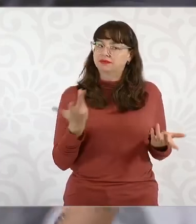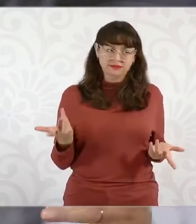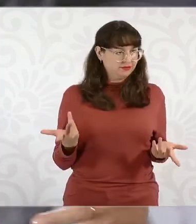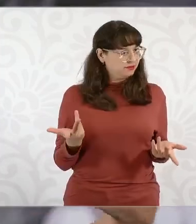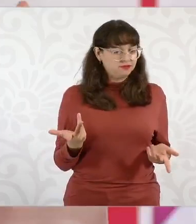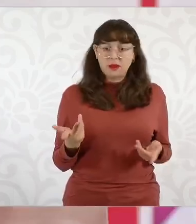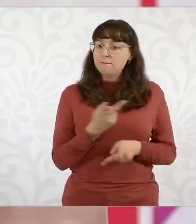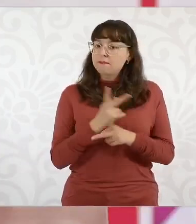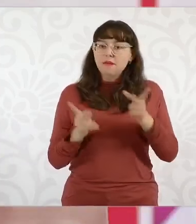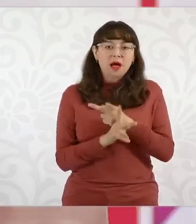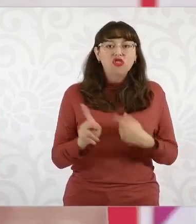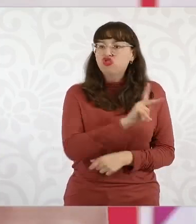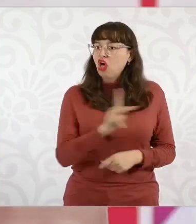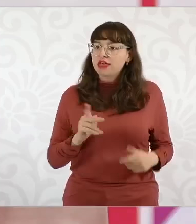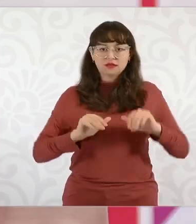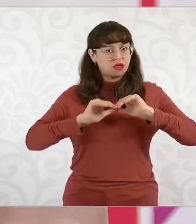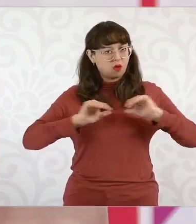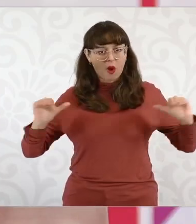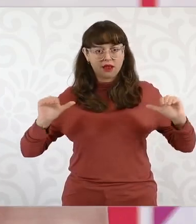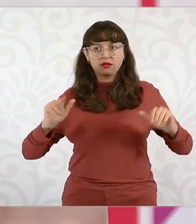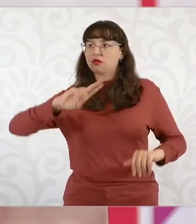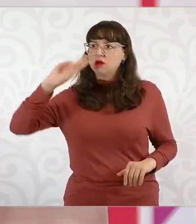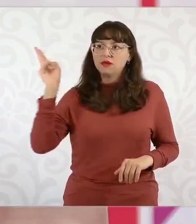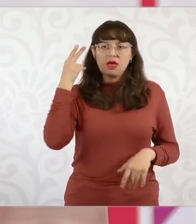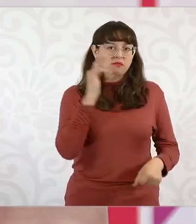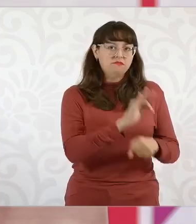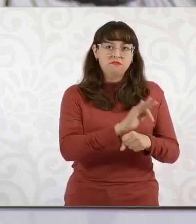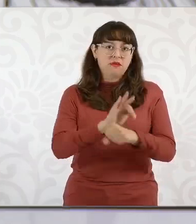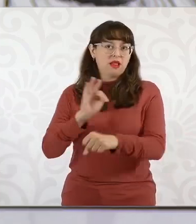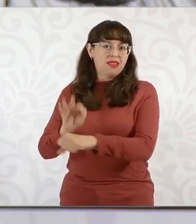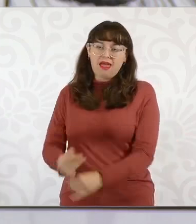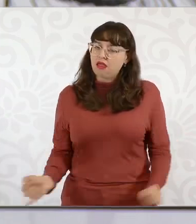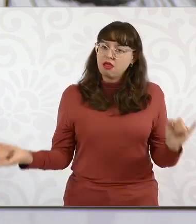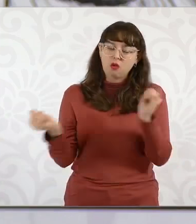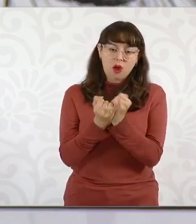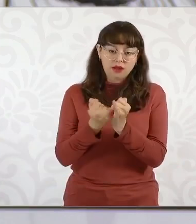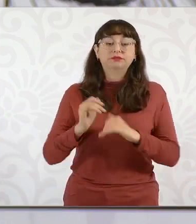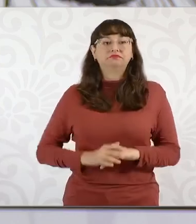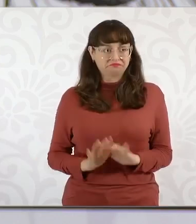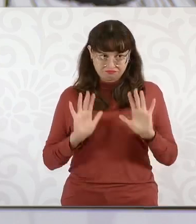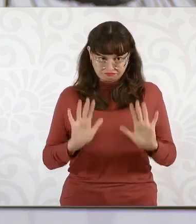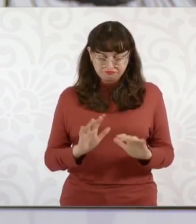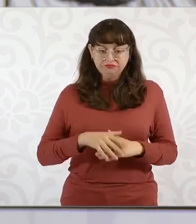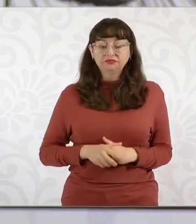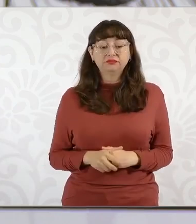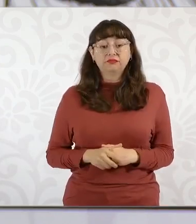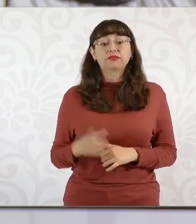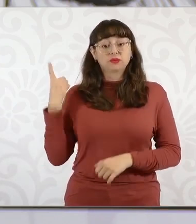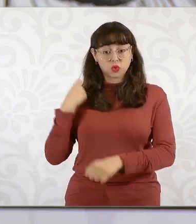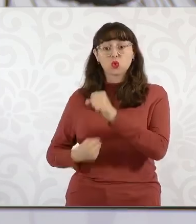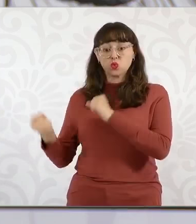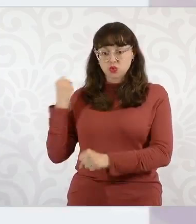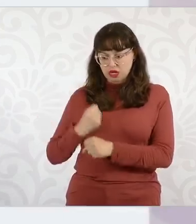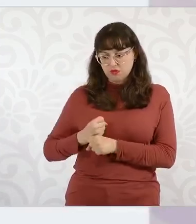que están vinculadas con alguna institución de educación superior pública. Bueno, el año pasado